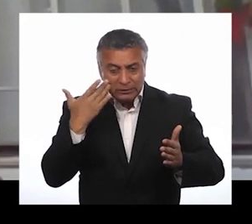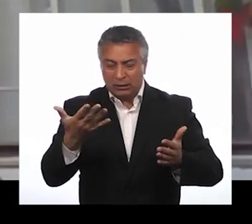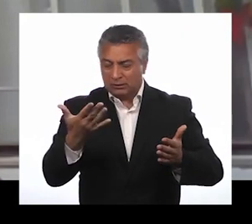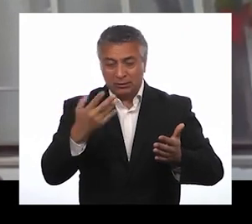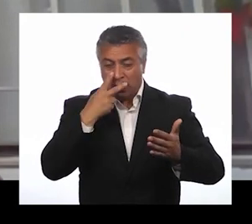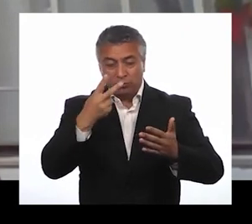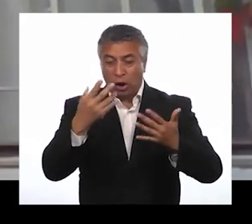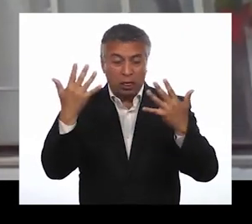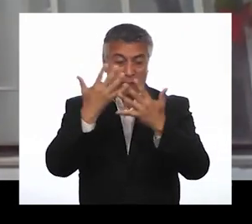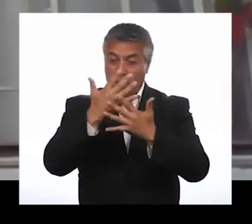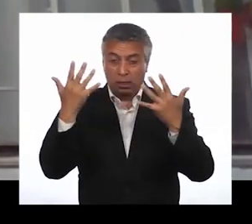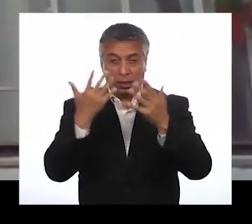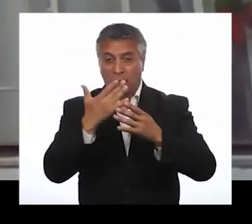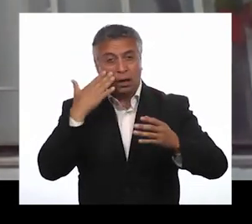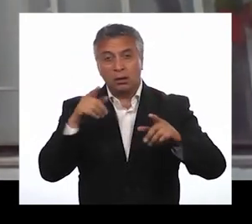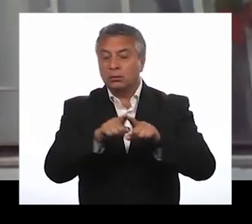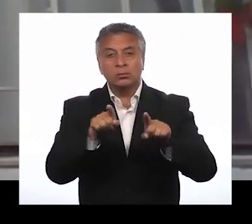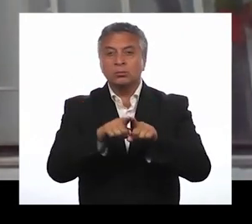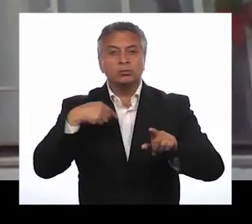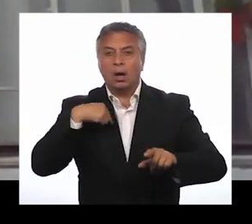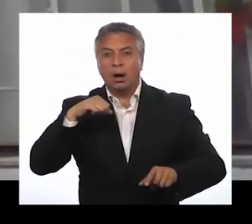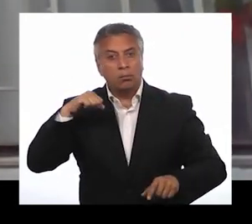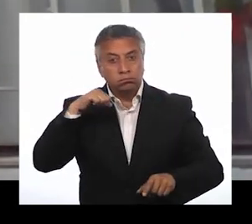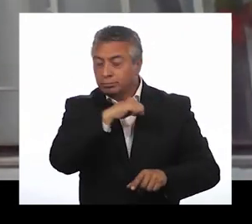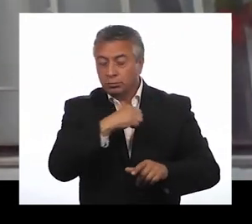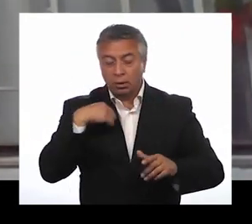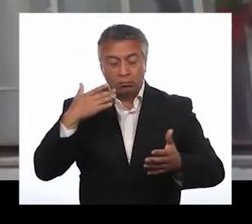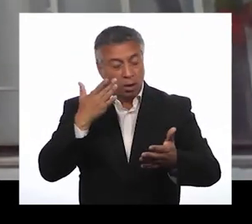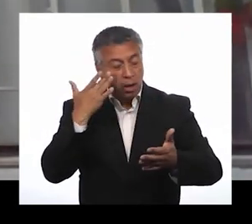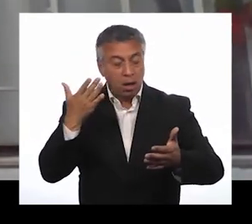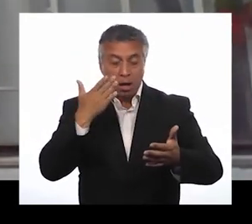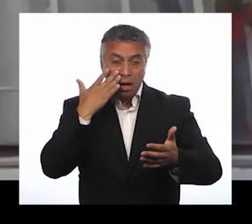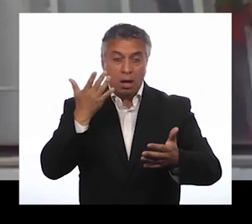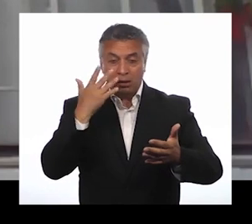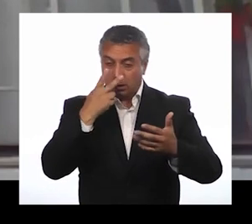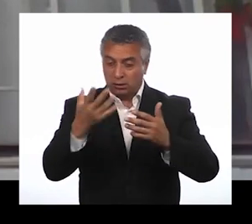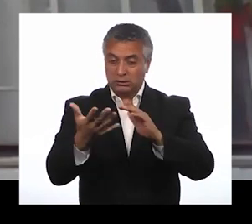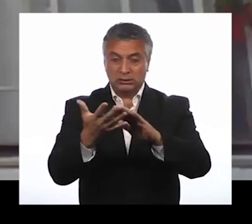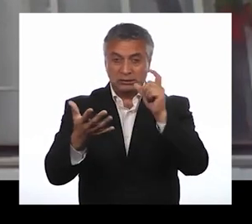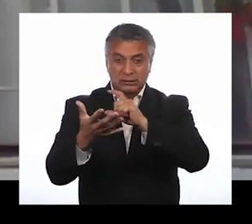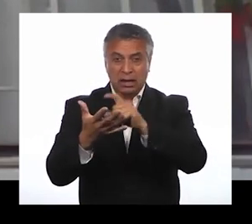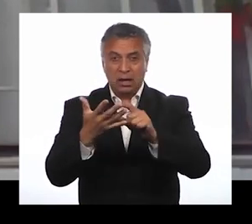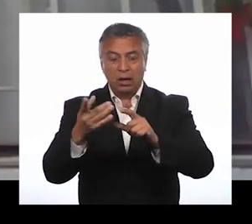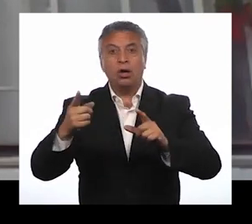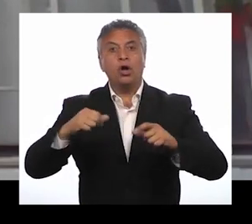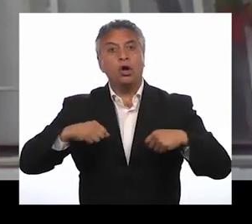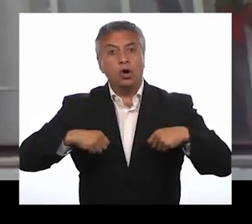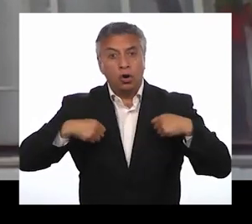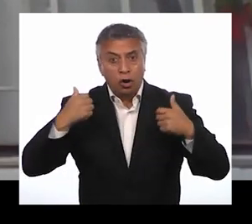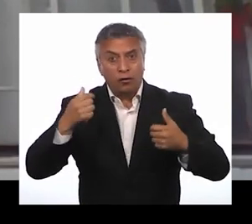veía sangre, pero veía poco y estaba dormido, estaba pero como anestesiado. Y me agarró un joven